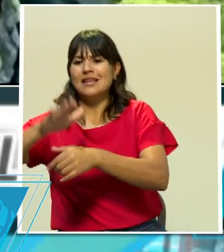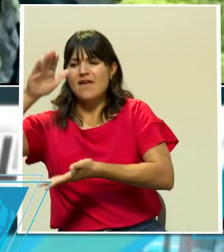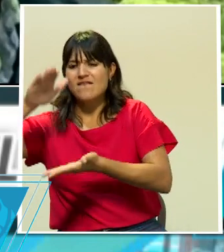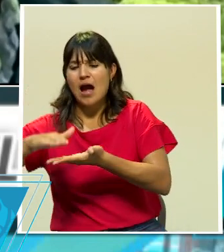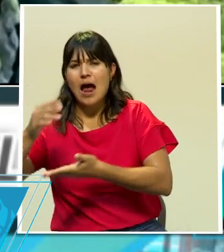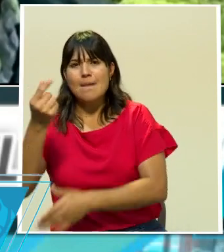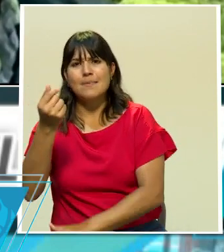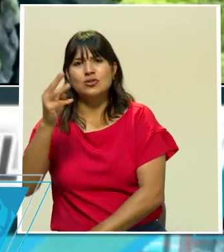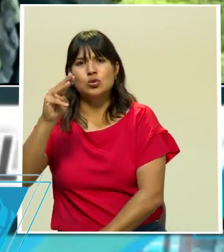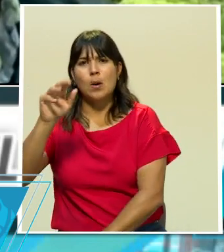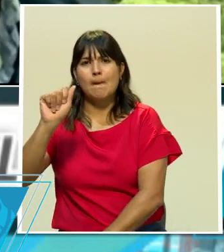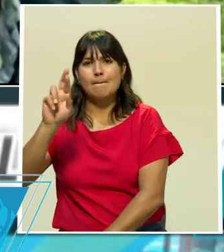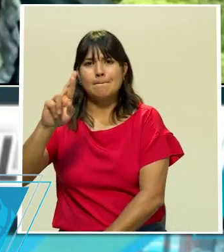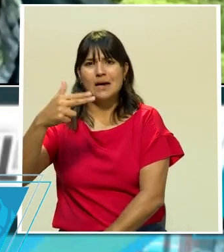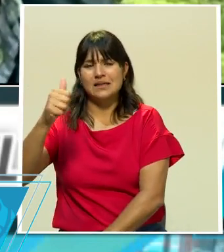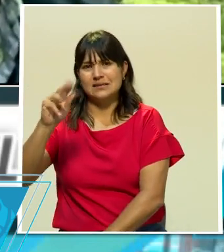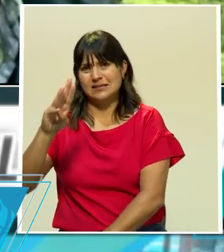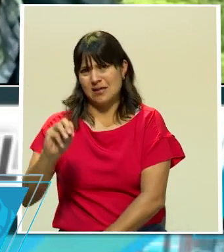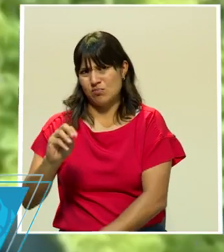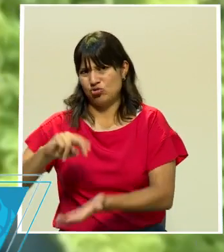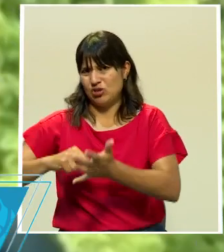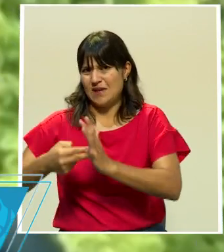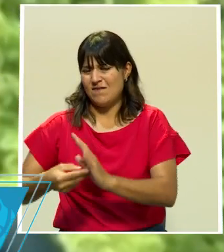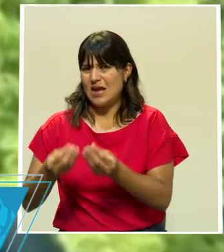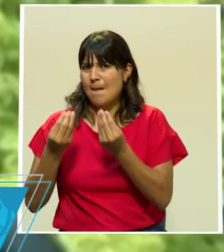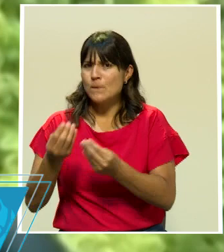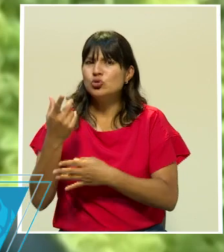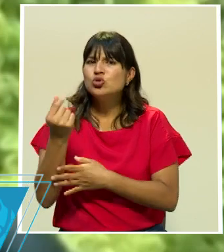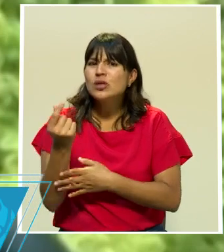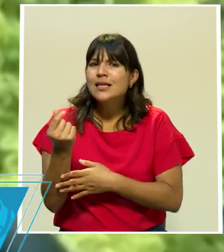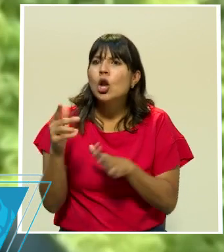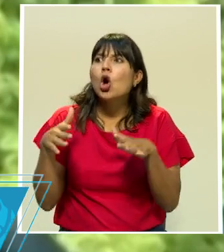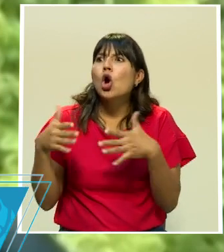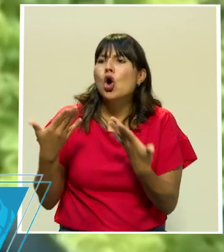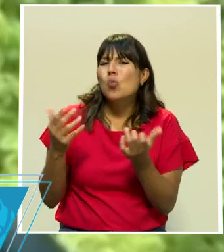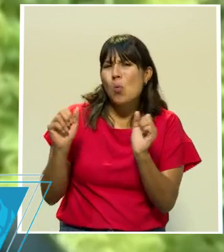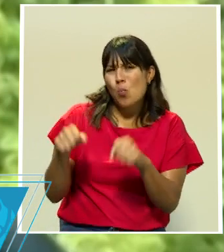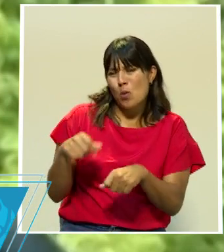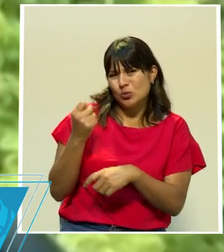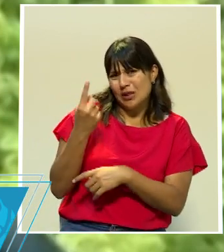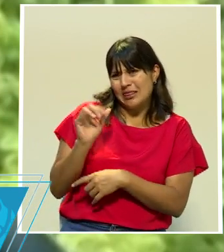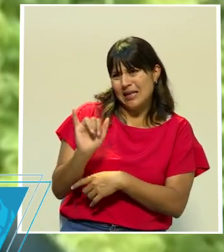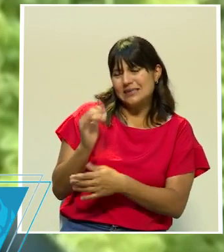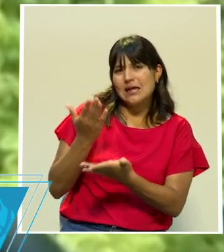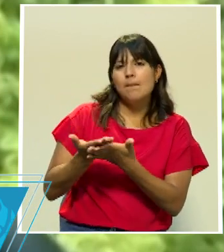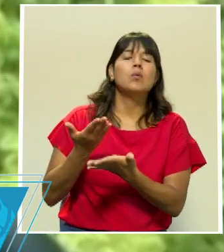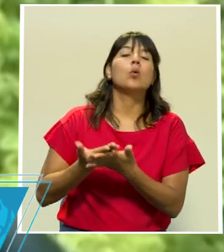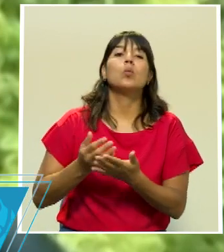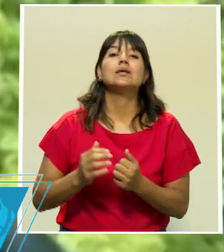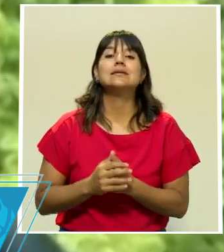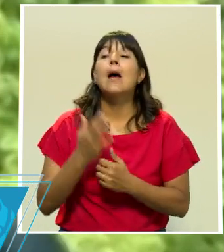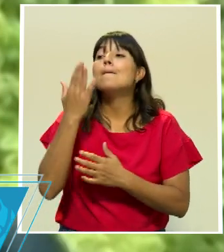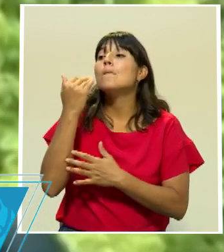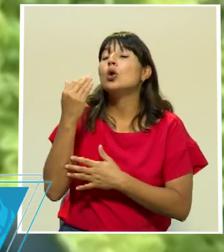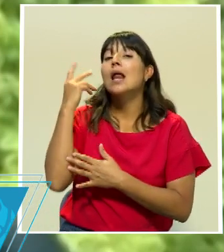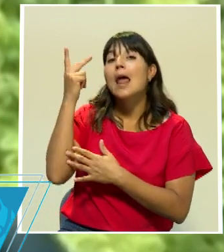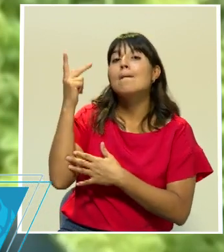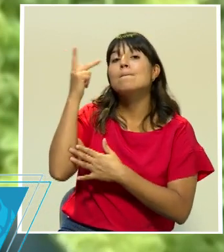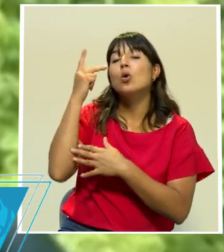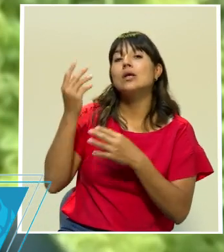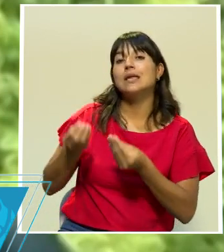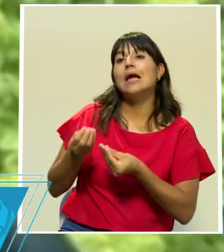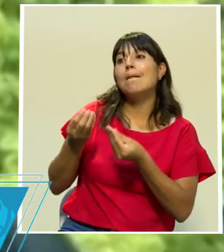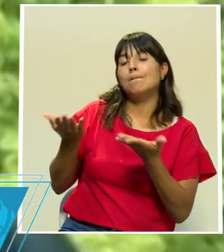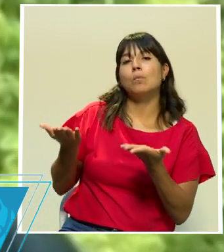este tipo de propuestas? Bueno, es que prácticamente mucho de la política pública está impedida por los grupos